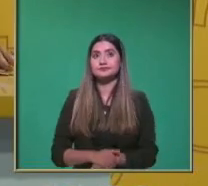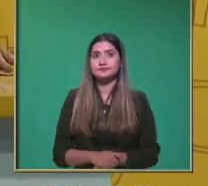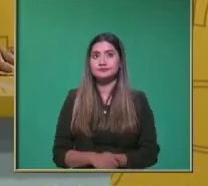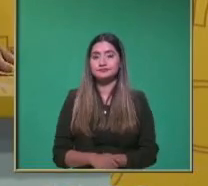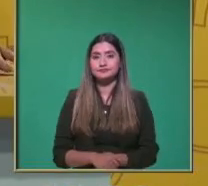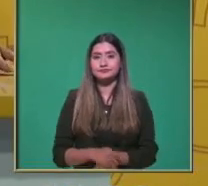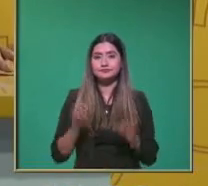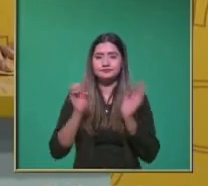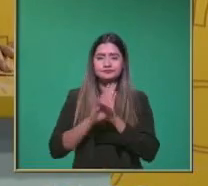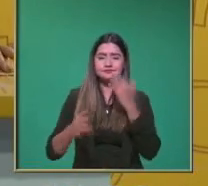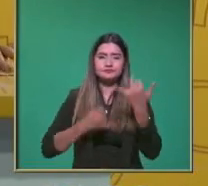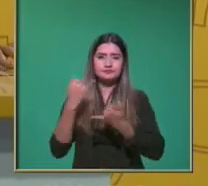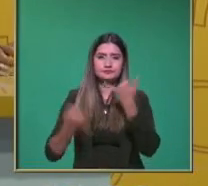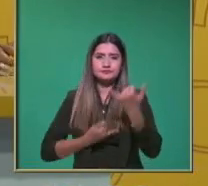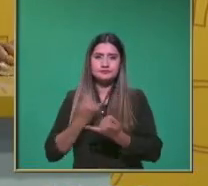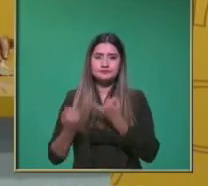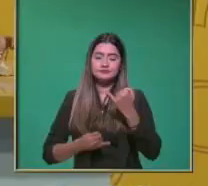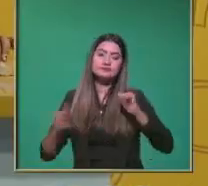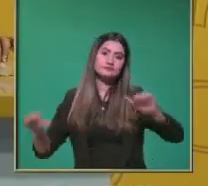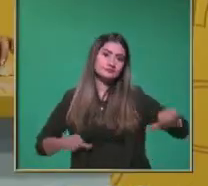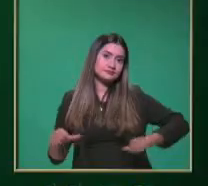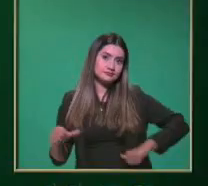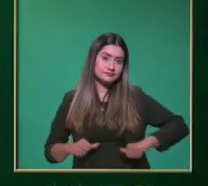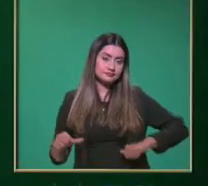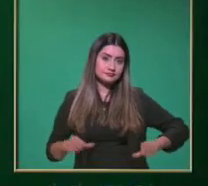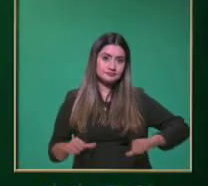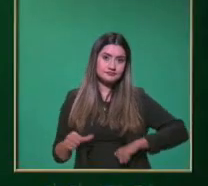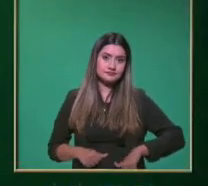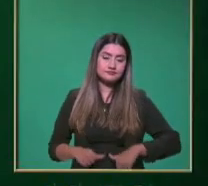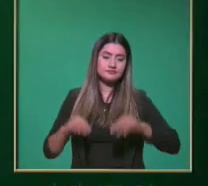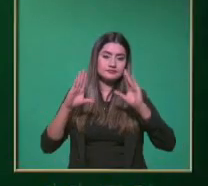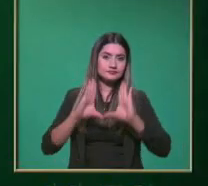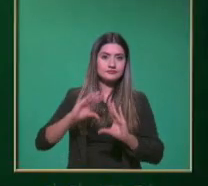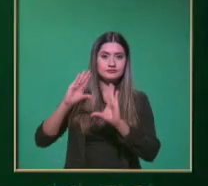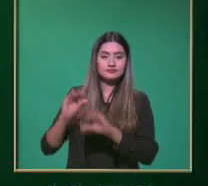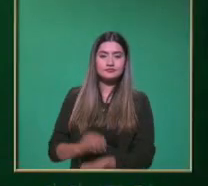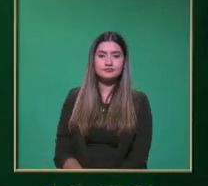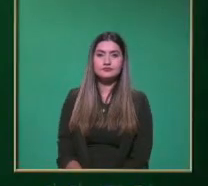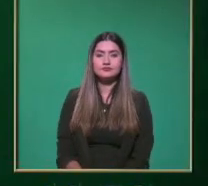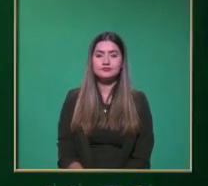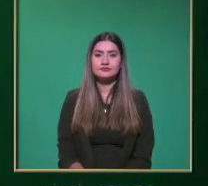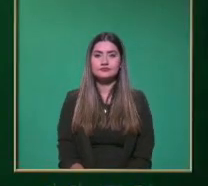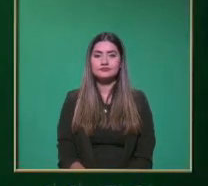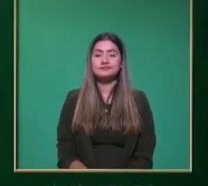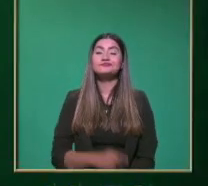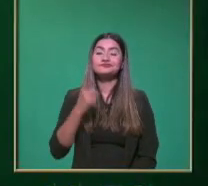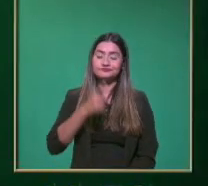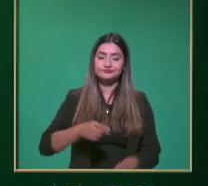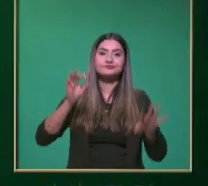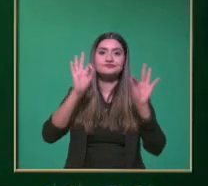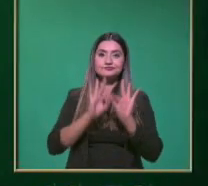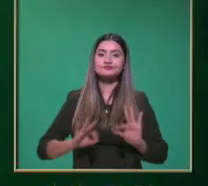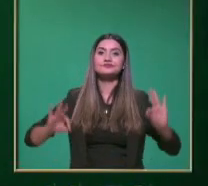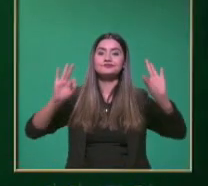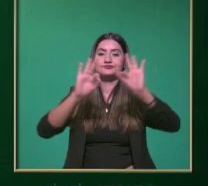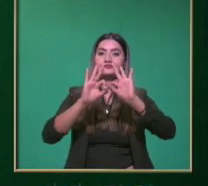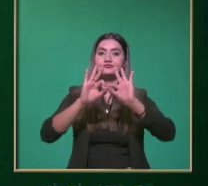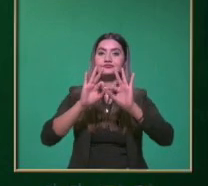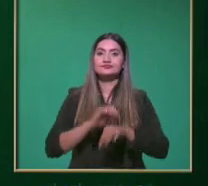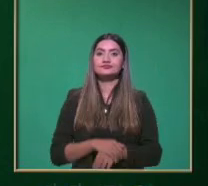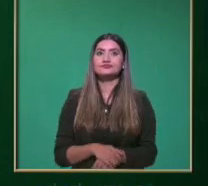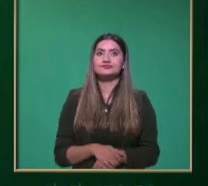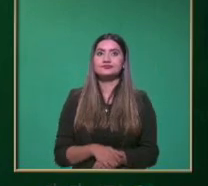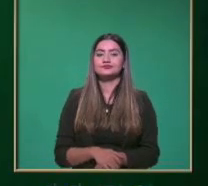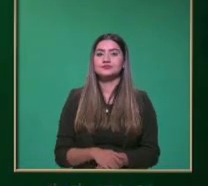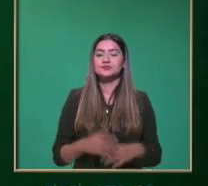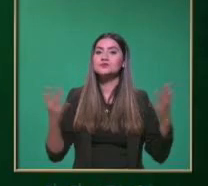mejor algún juego o alguna actividad. Entonces, los instructivos son muy importantes, seguirlos y llevarlos a